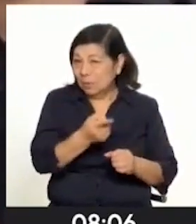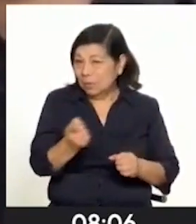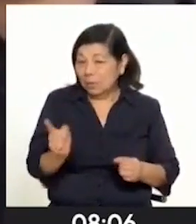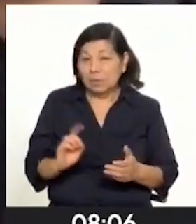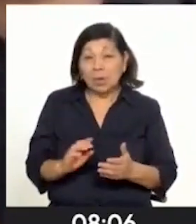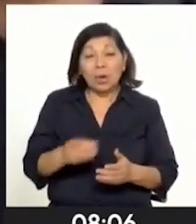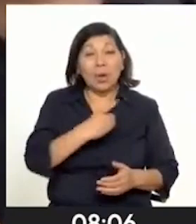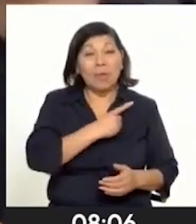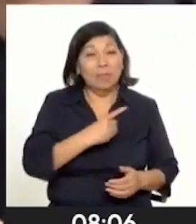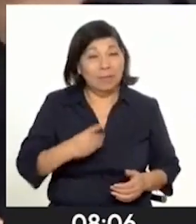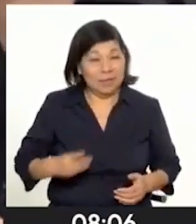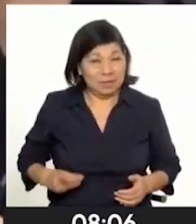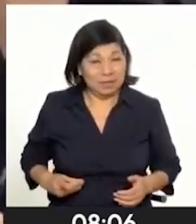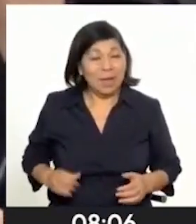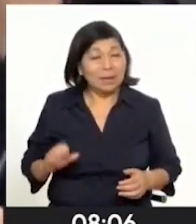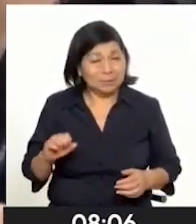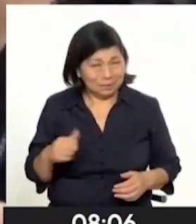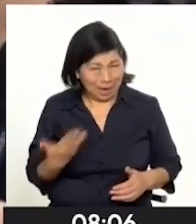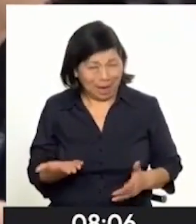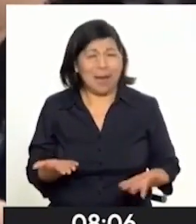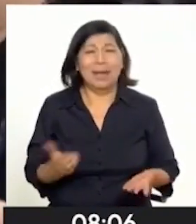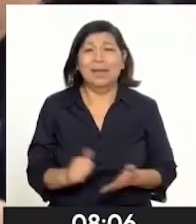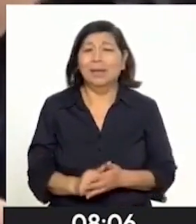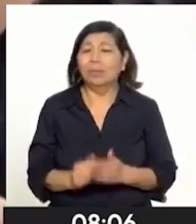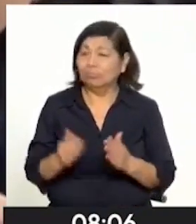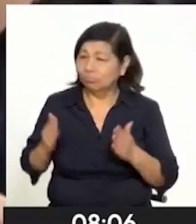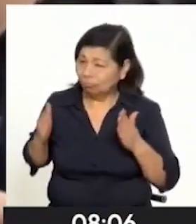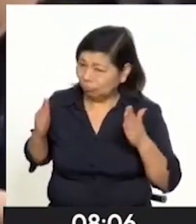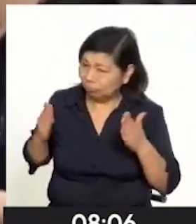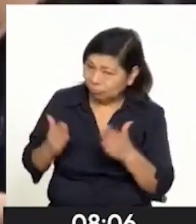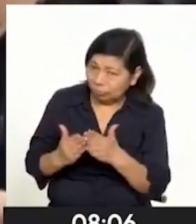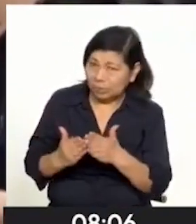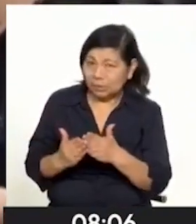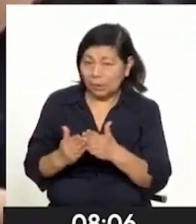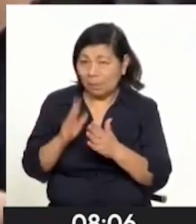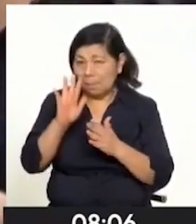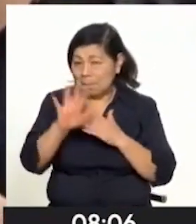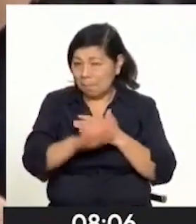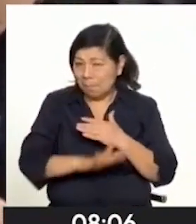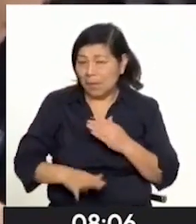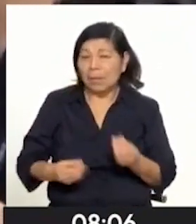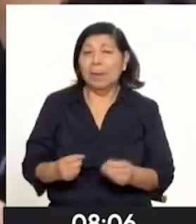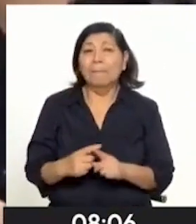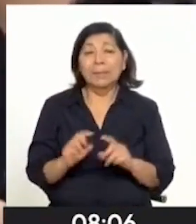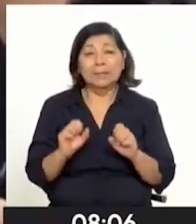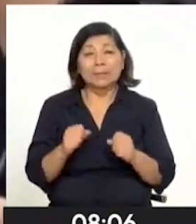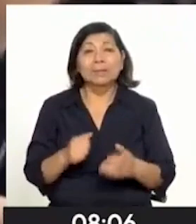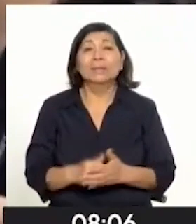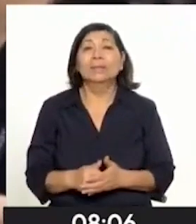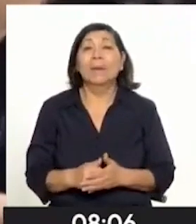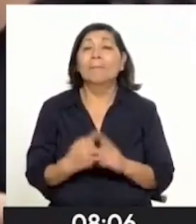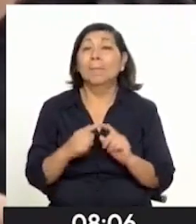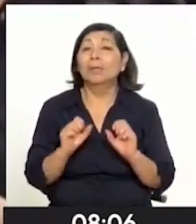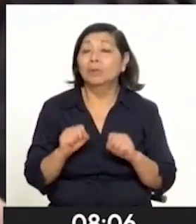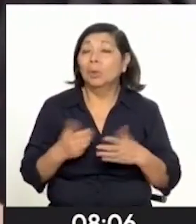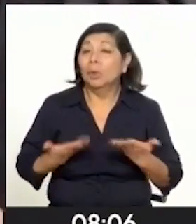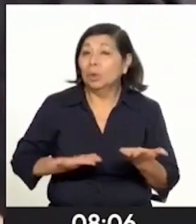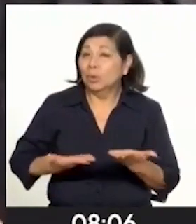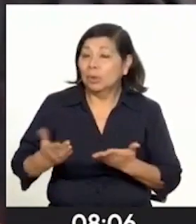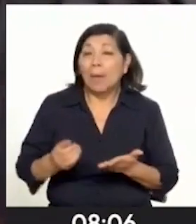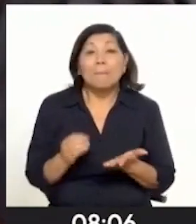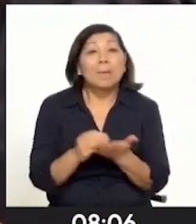a todos los directores, porque hay una orientación que se da a nivel nacional, como ente rector efectivamente, para poder